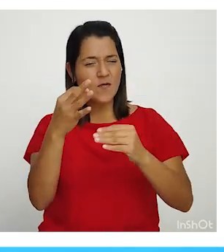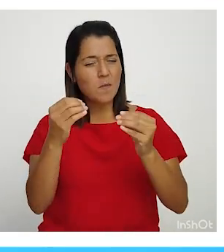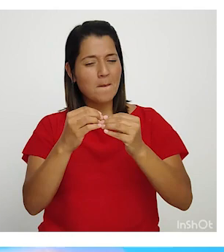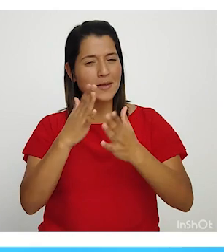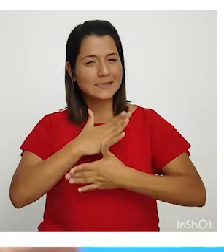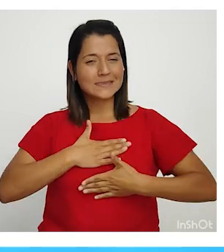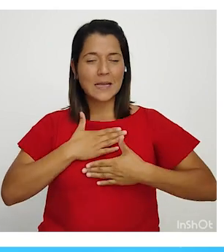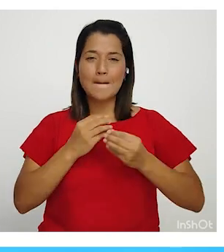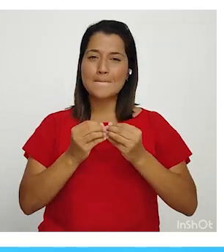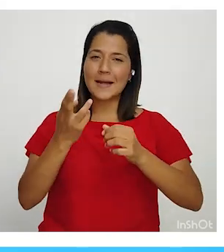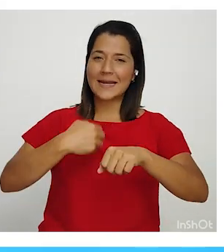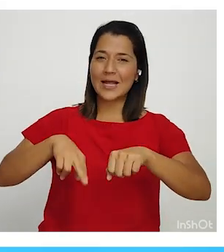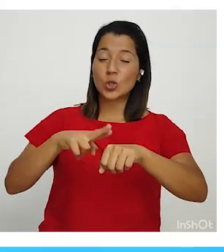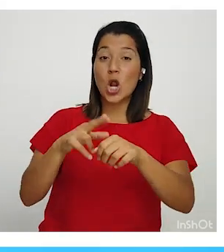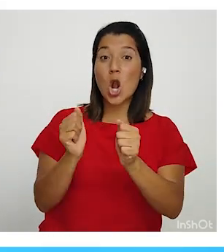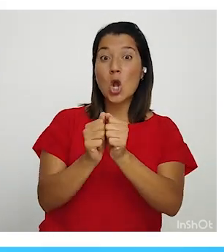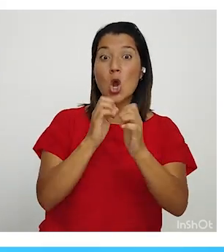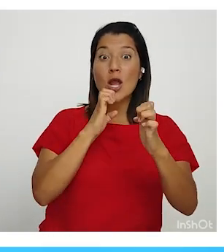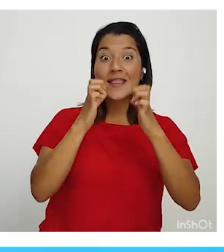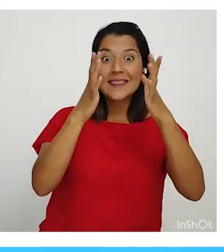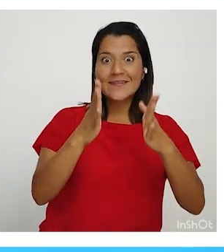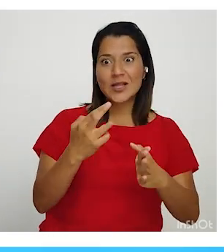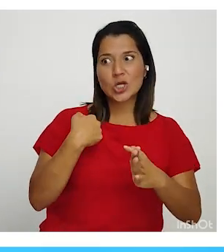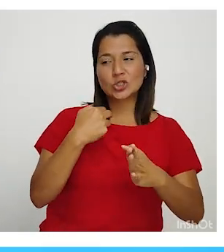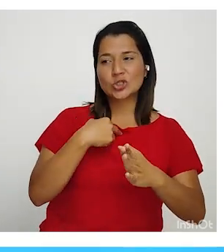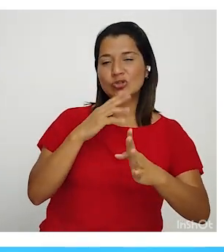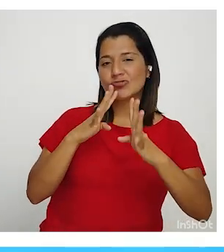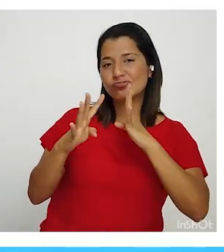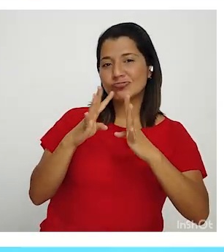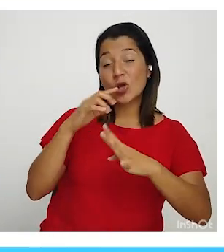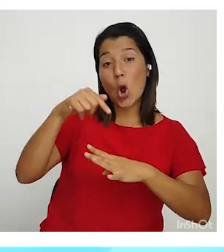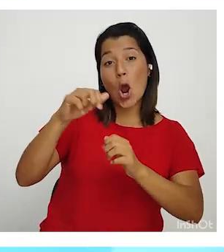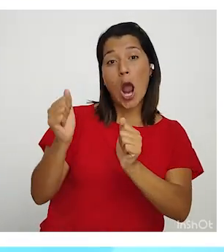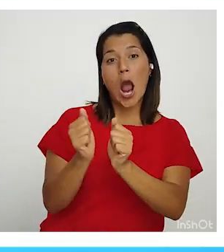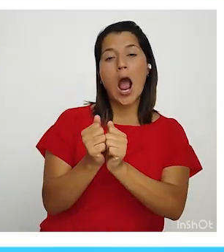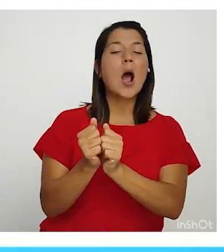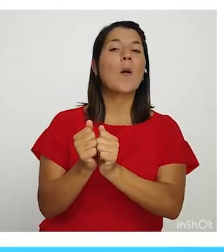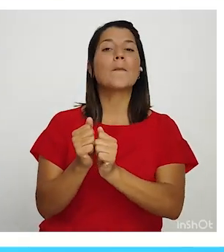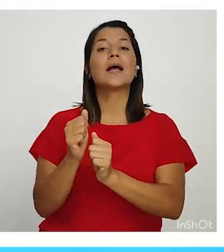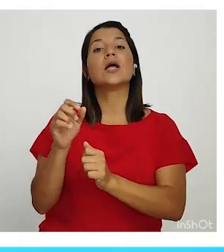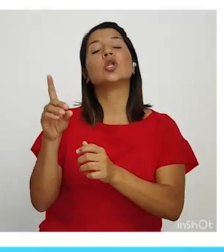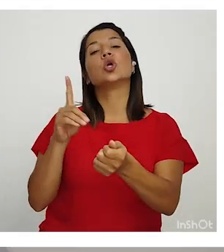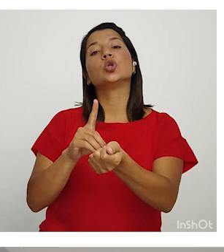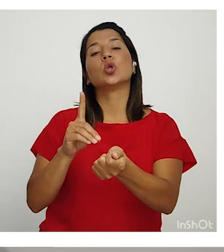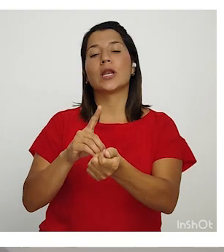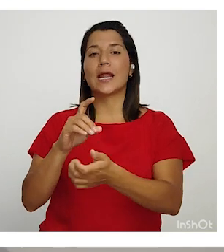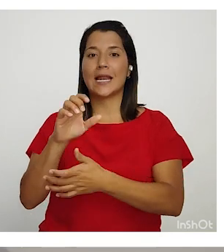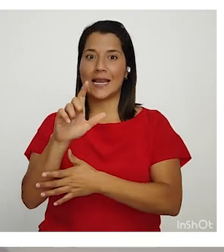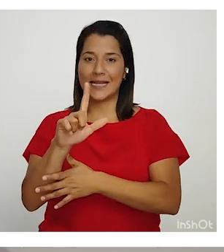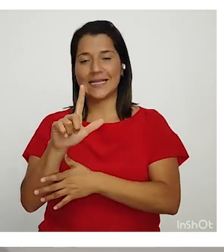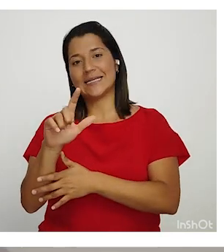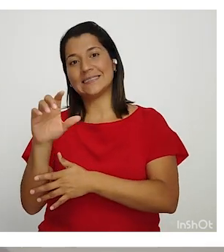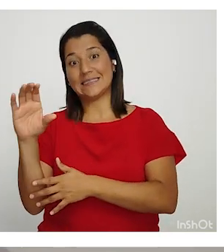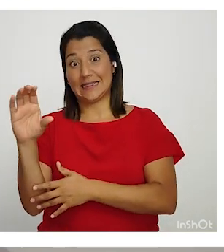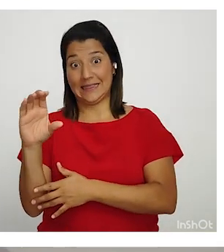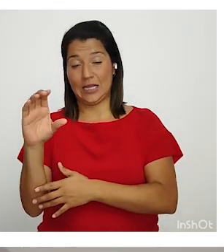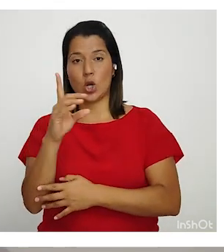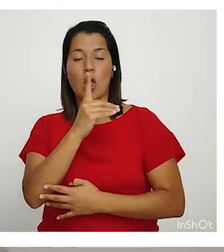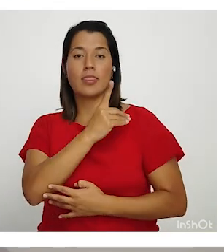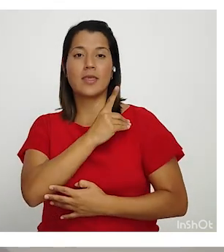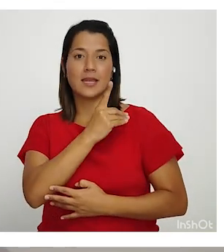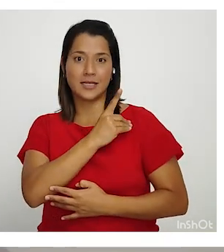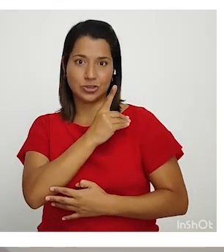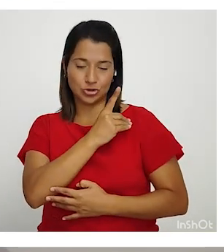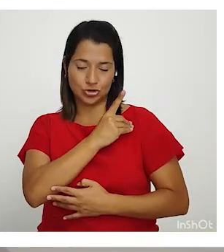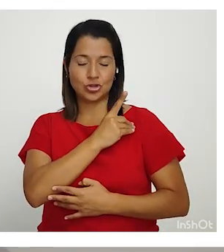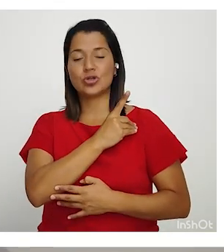que conversamos, ¿verdad? Hoy me acompaña la doctora Lenia Centeno de la Dirección de la Salud del Ministerio de